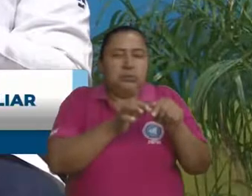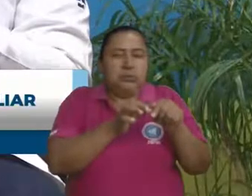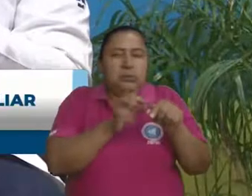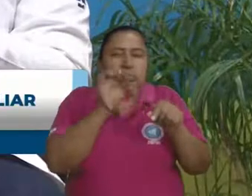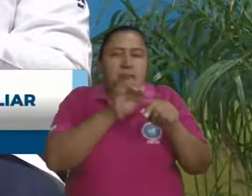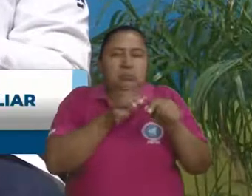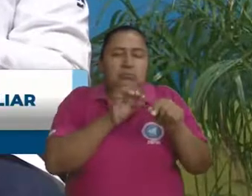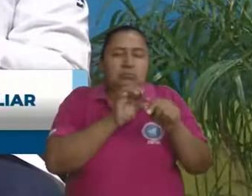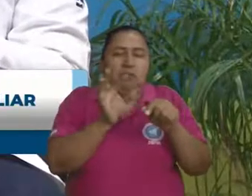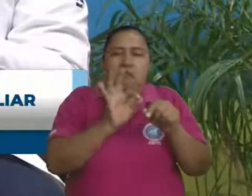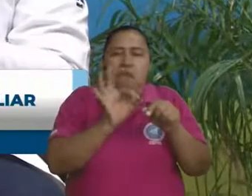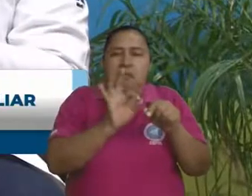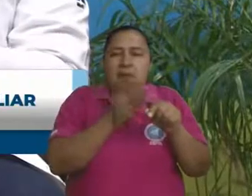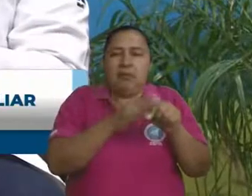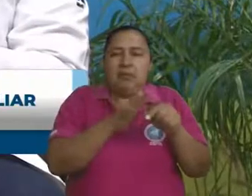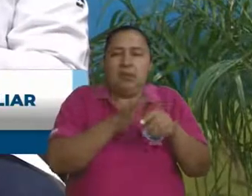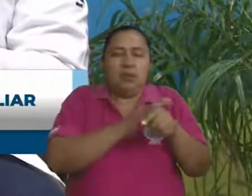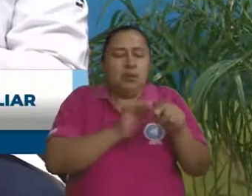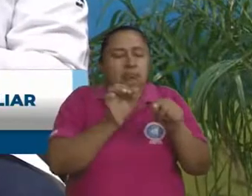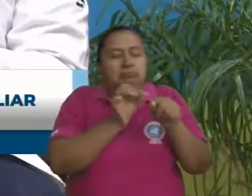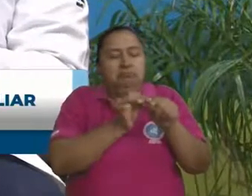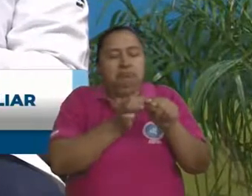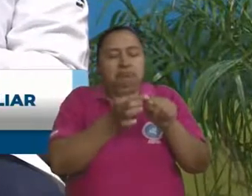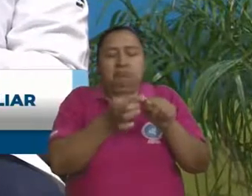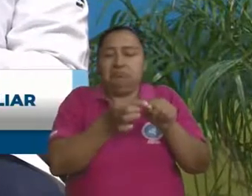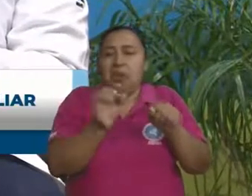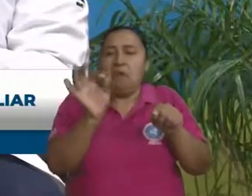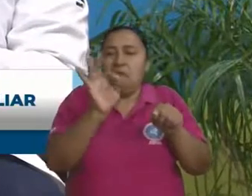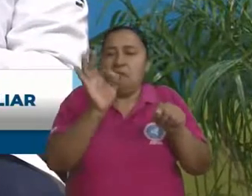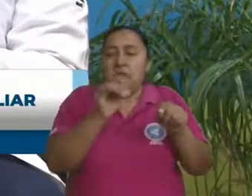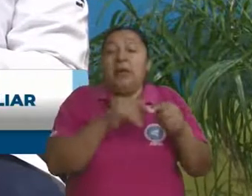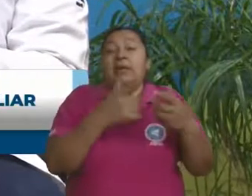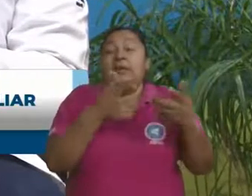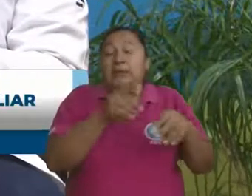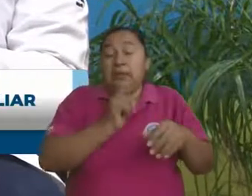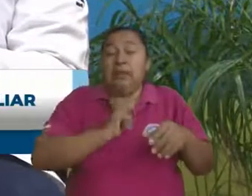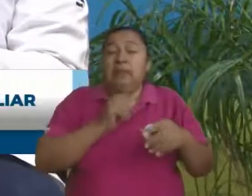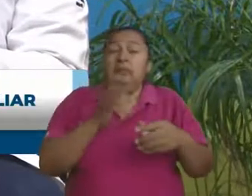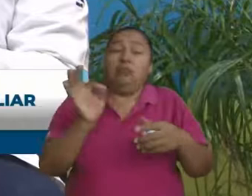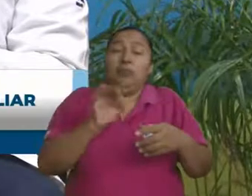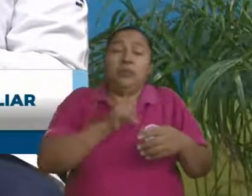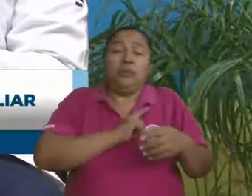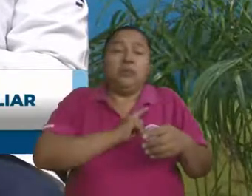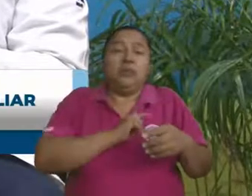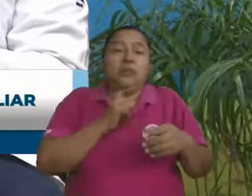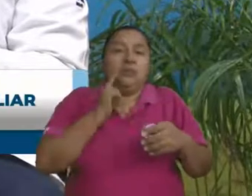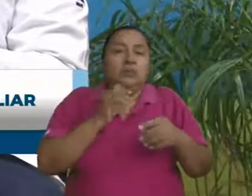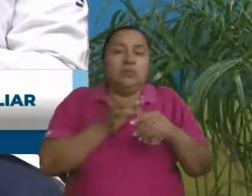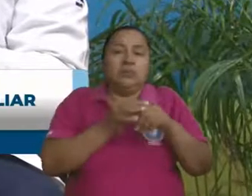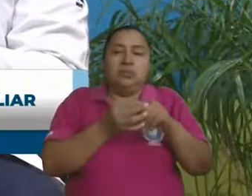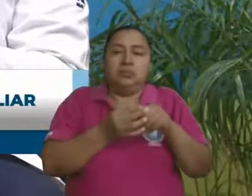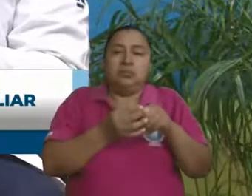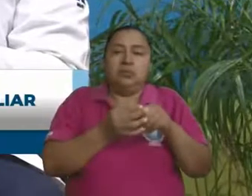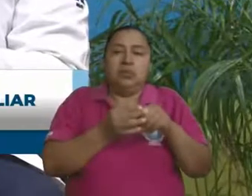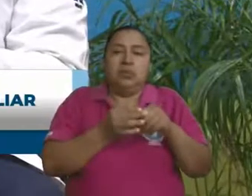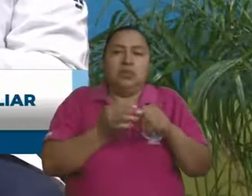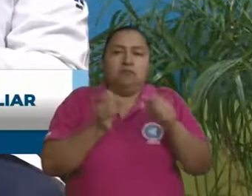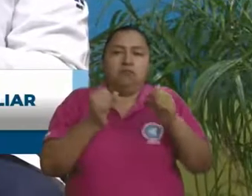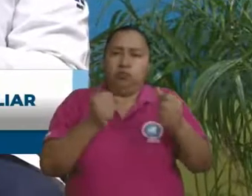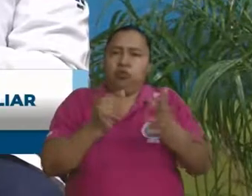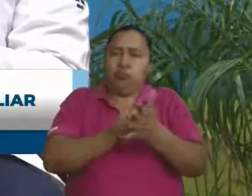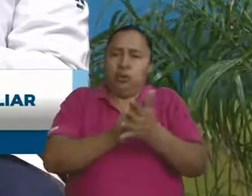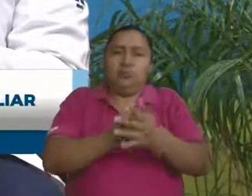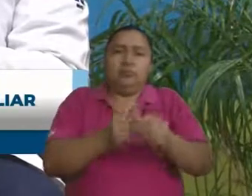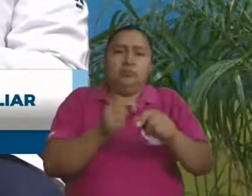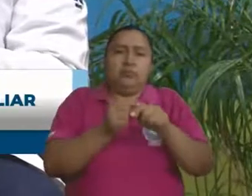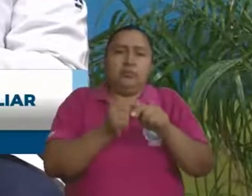la forma de alguna pared de la vesícula y se caracteriza también porque tiene una consistencia relativamente sólida en